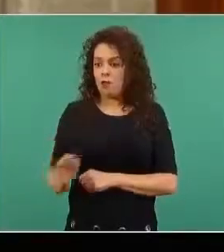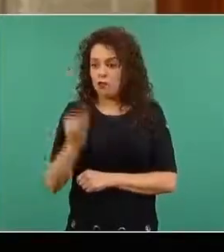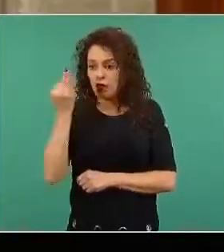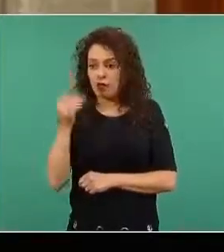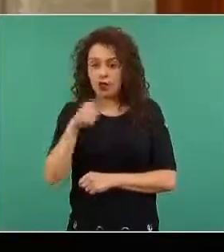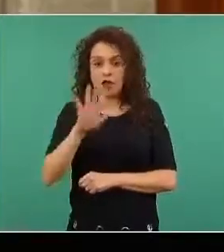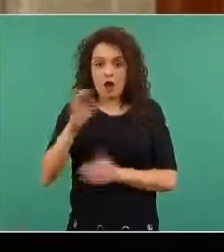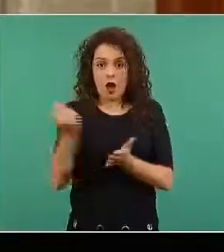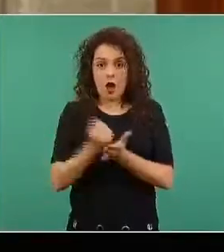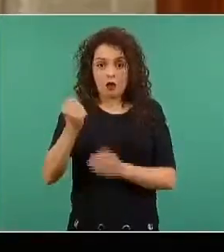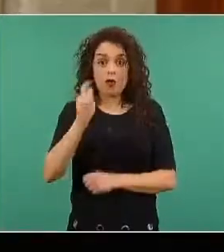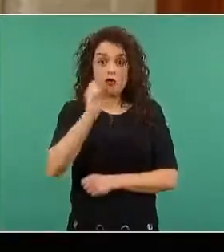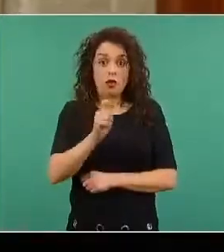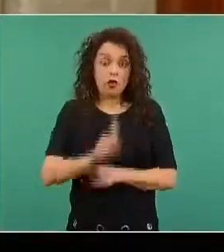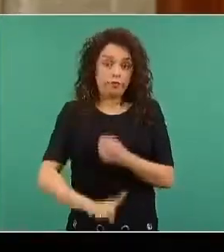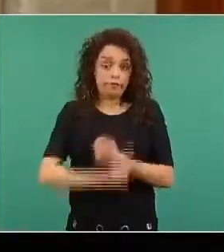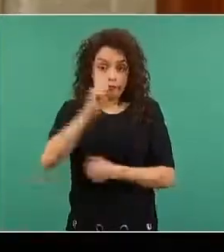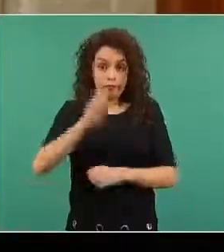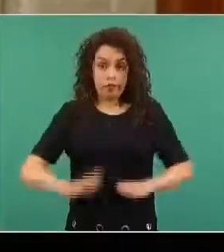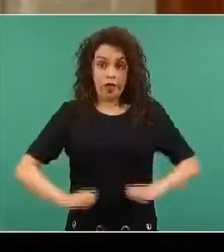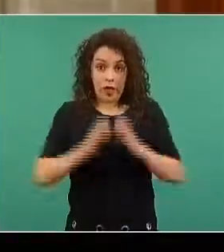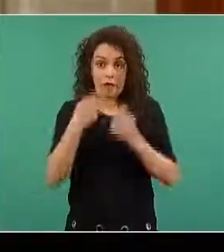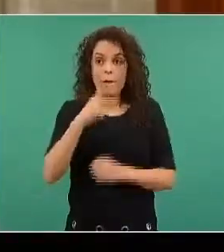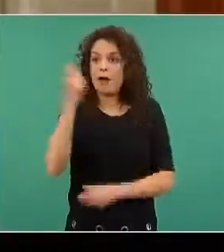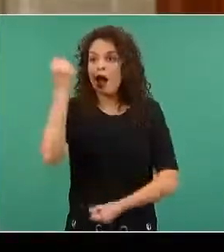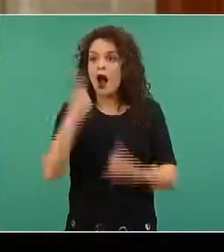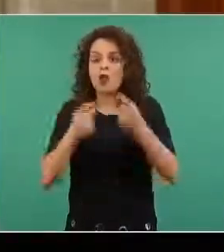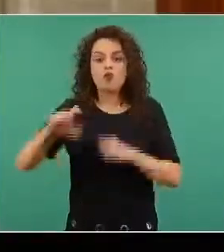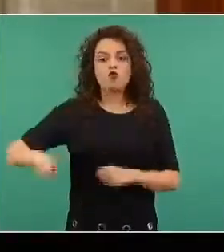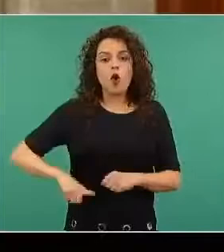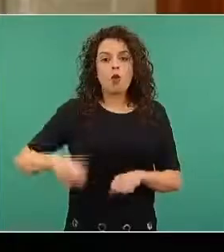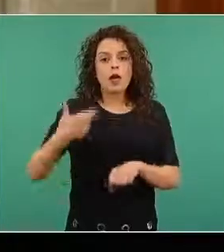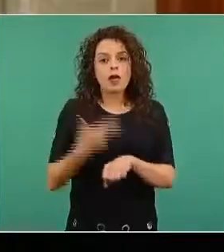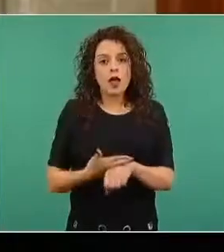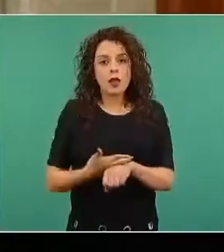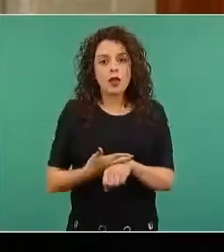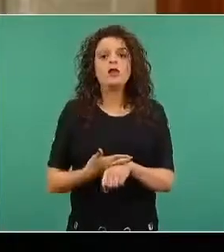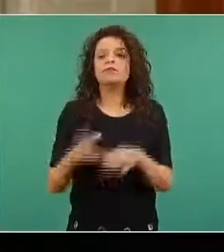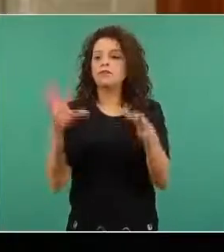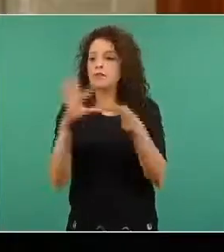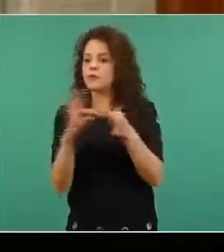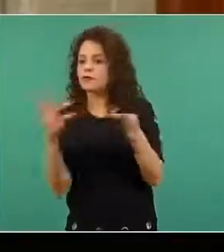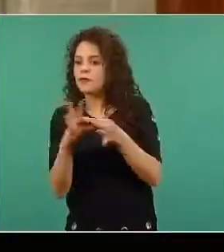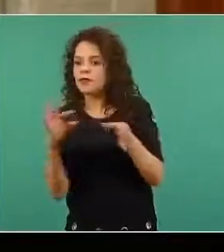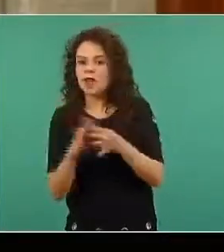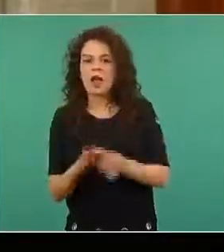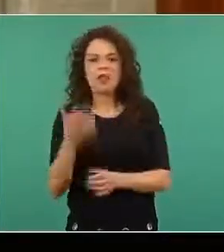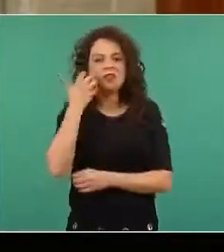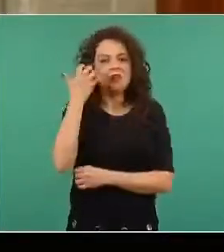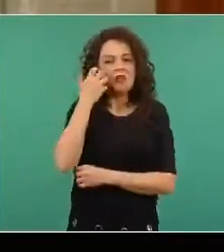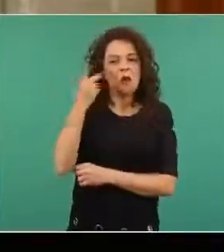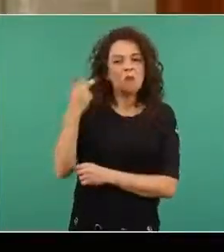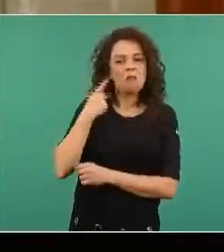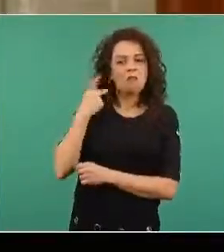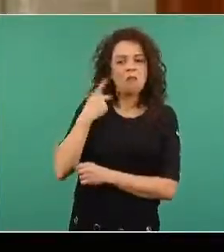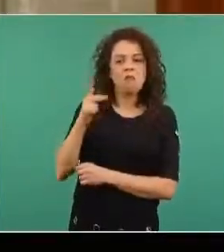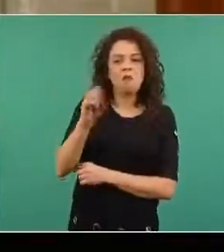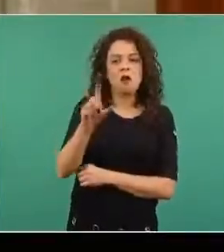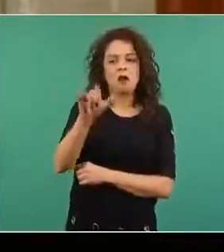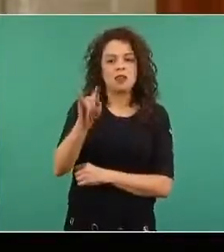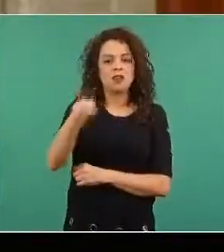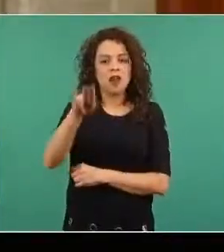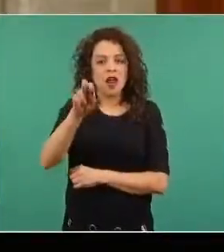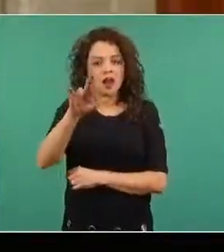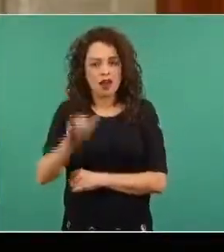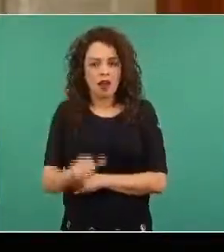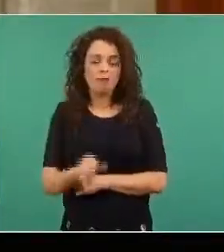emergencia. Sin embargo, bueno, pues algunos gobernadores andan haciendo ahí politiquería de antemano, como decía Víctor, pues a usted no le gusta como